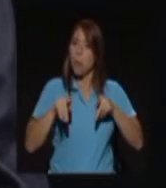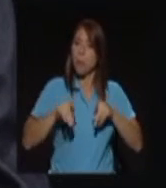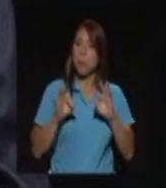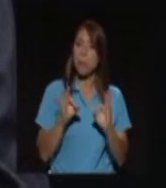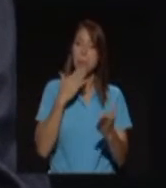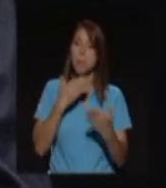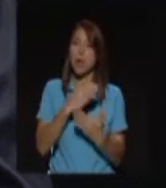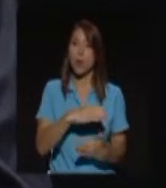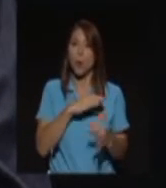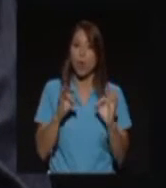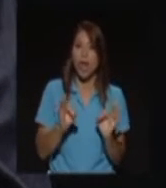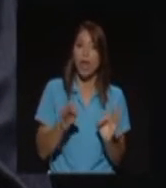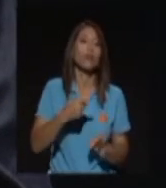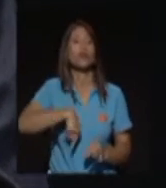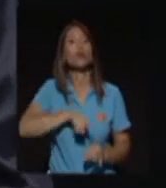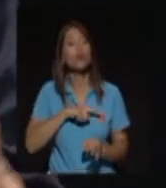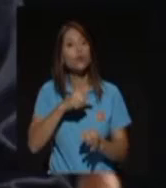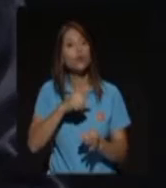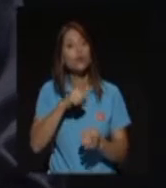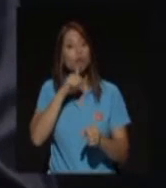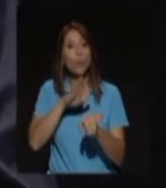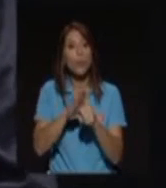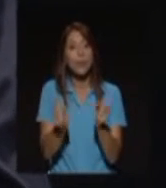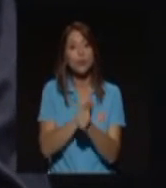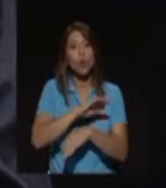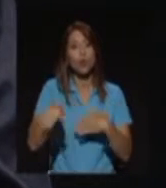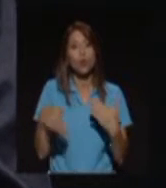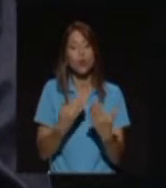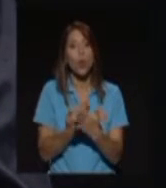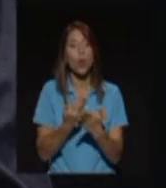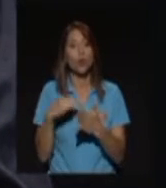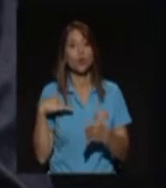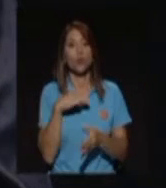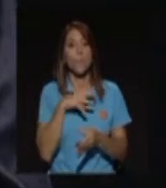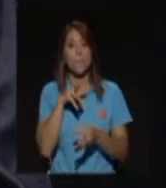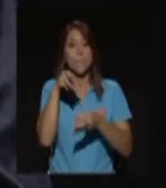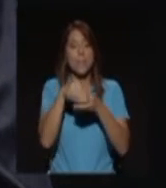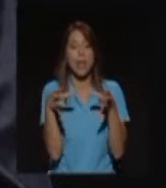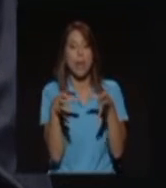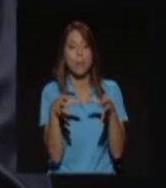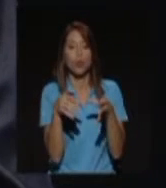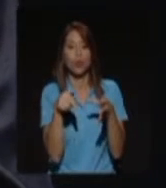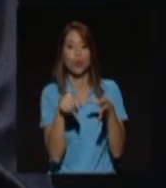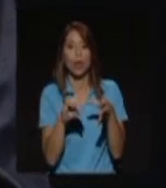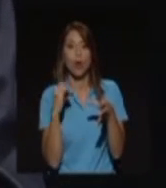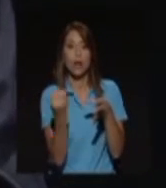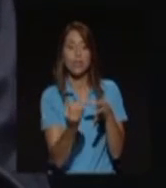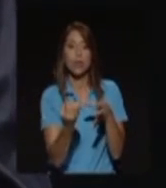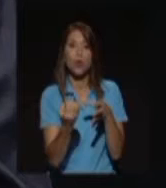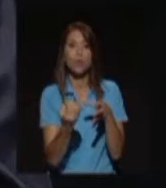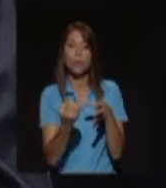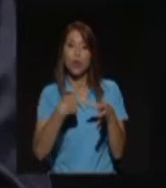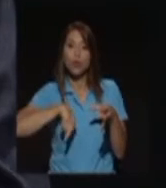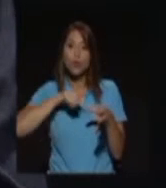nos comprometíamos con todos los miembros de la organización a cumplir y a